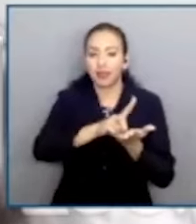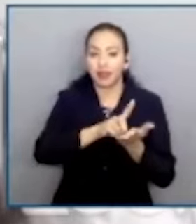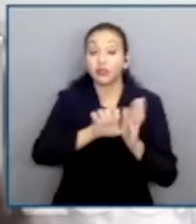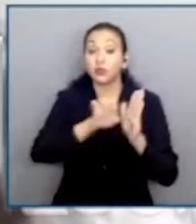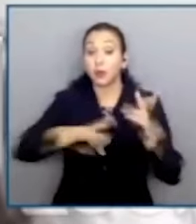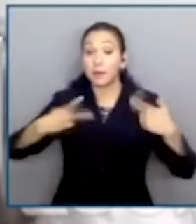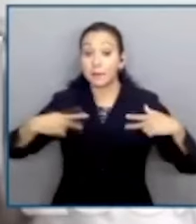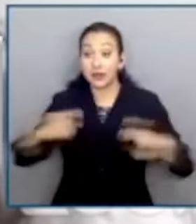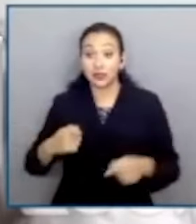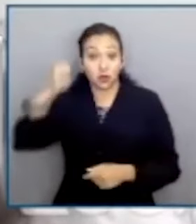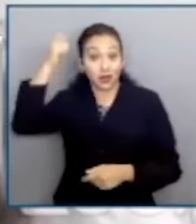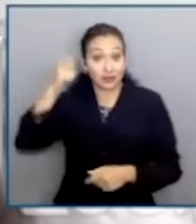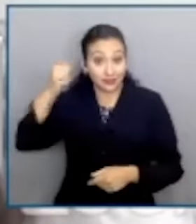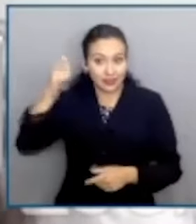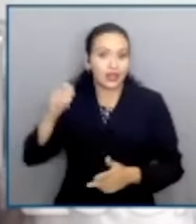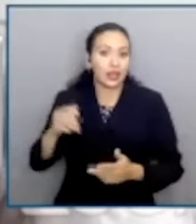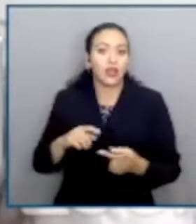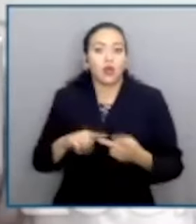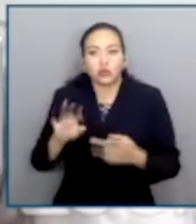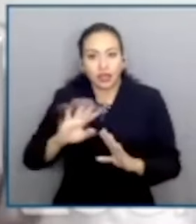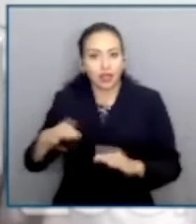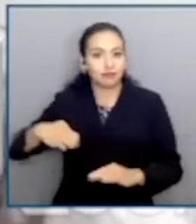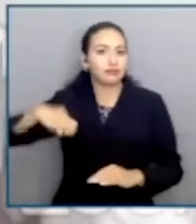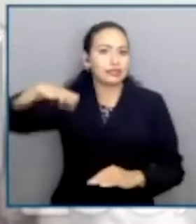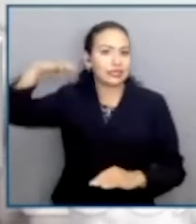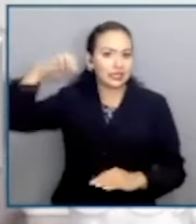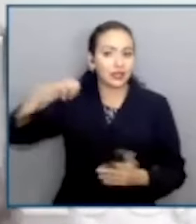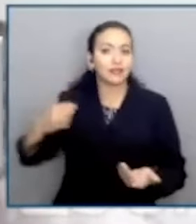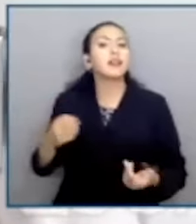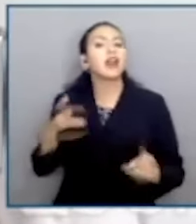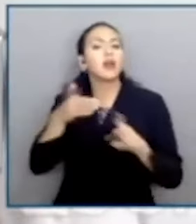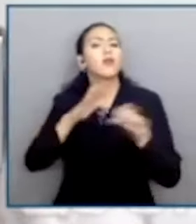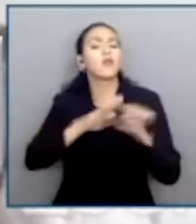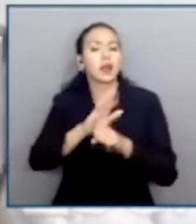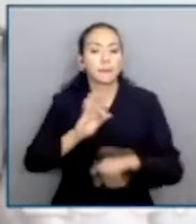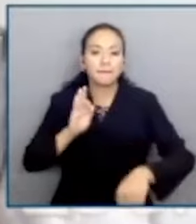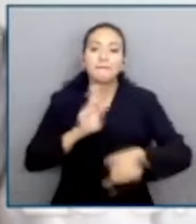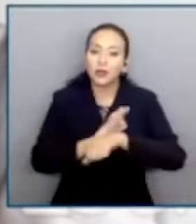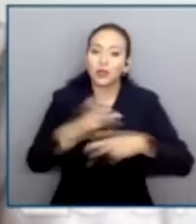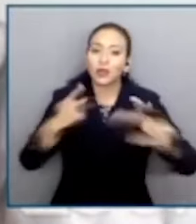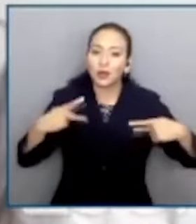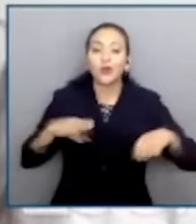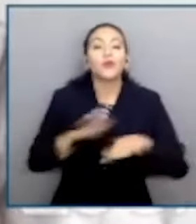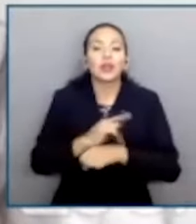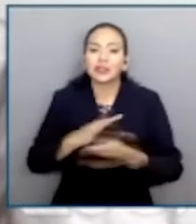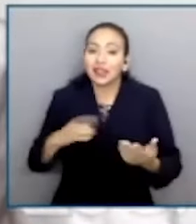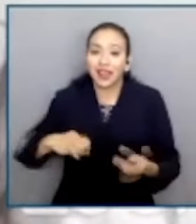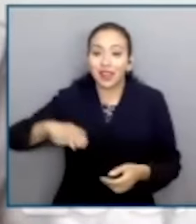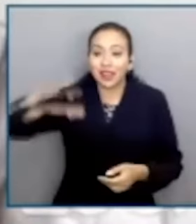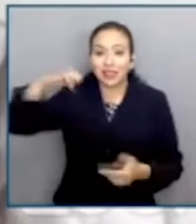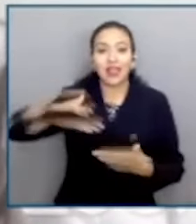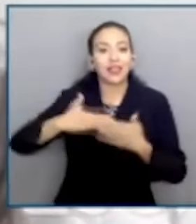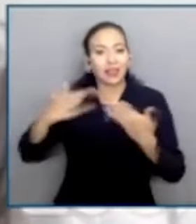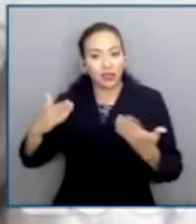en edad avanzadas es anti ojz de lo que se trata es de proteger a las personas que Ya entraron en un estado de vulnerabilidad en un seminario